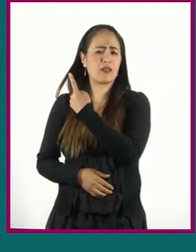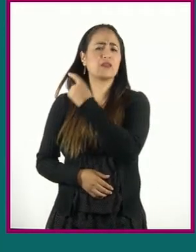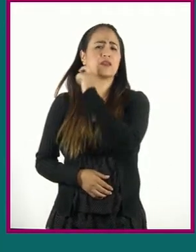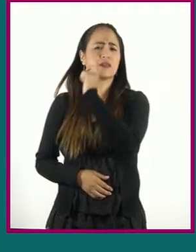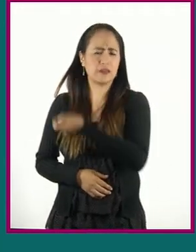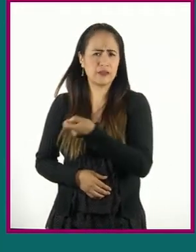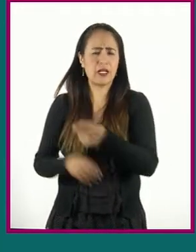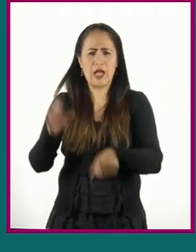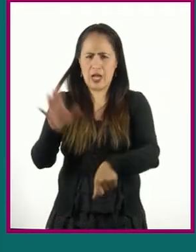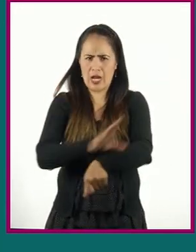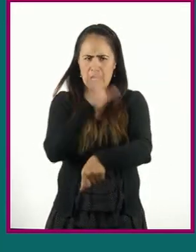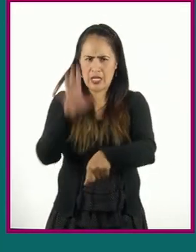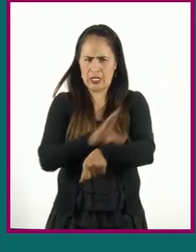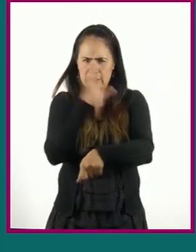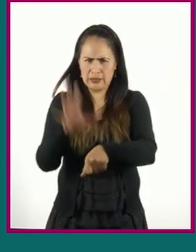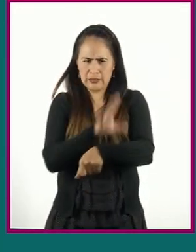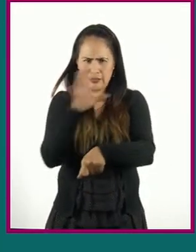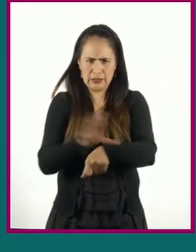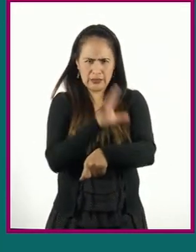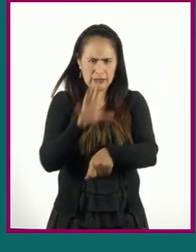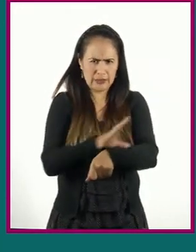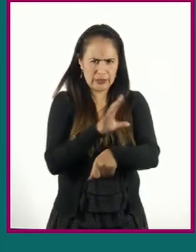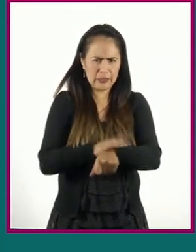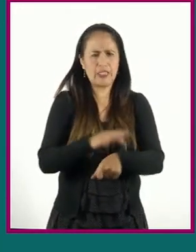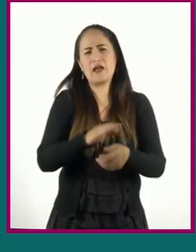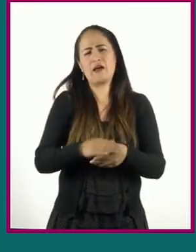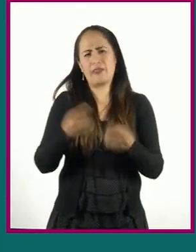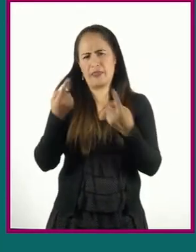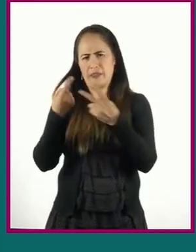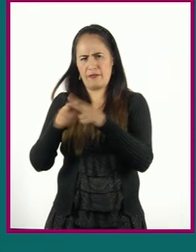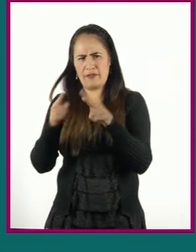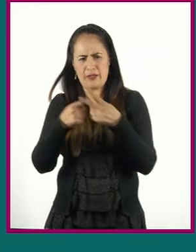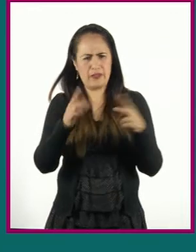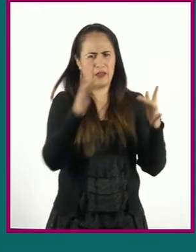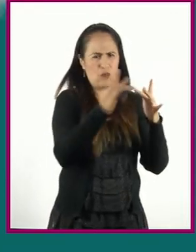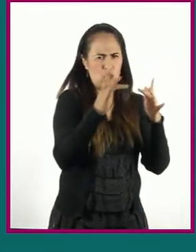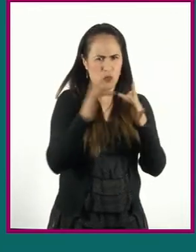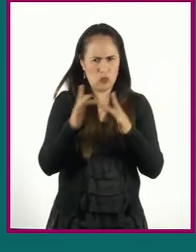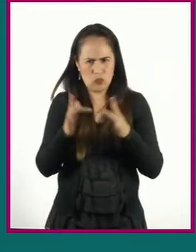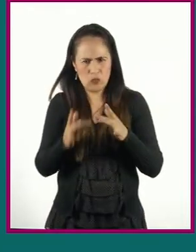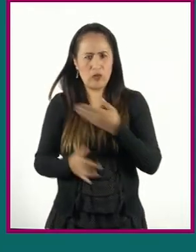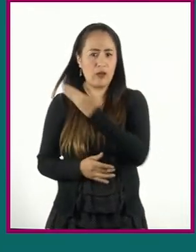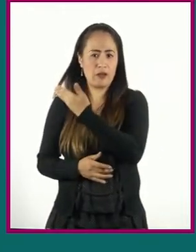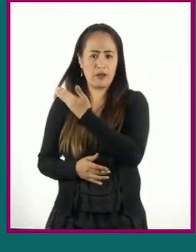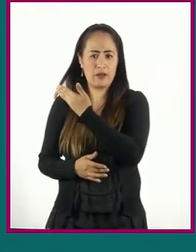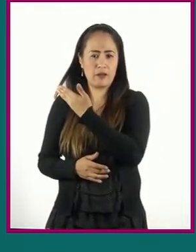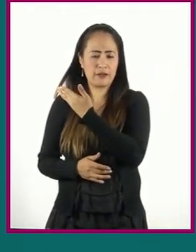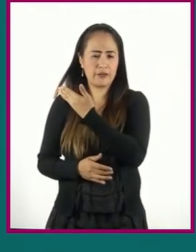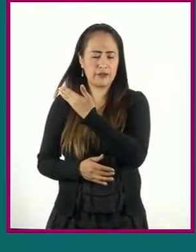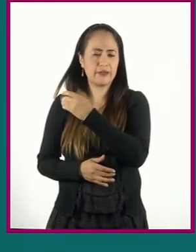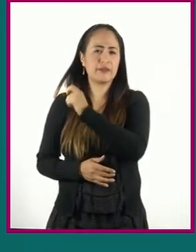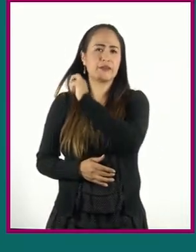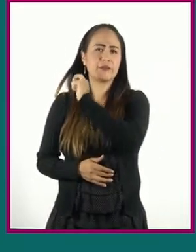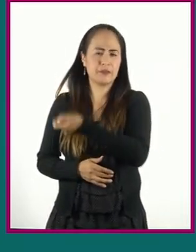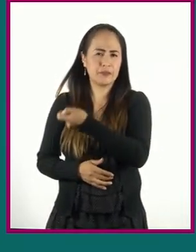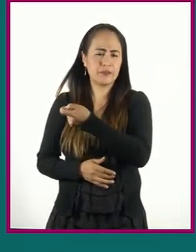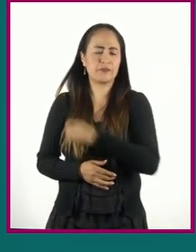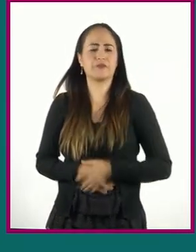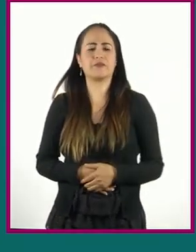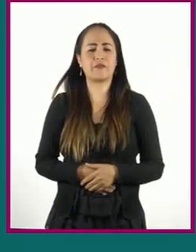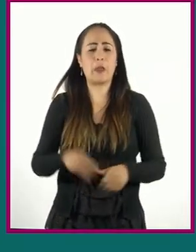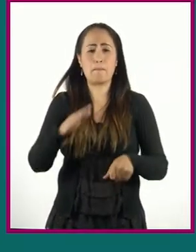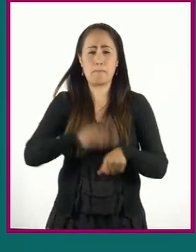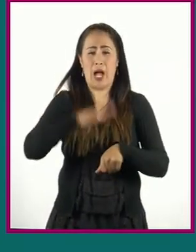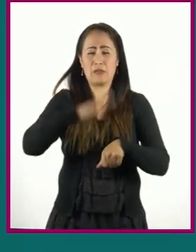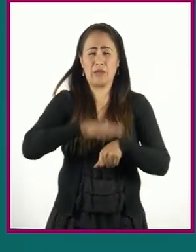energía eléctrica a los distintos componentes del horno, mientras que el capacitor es la parte encargada de aumentar